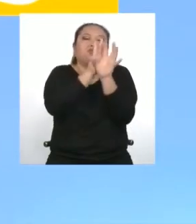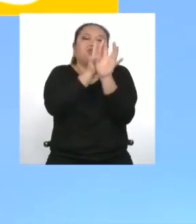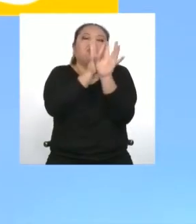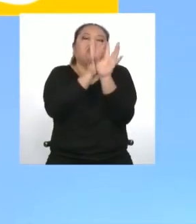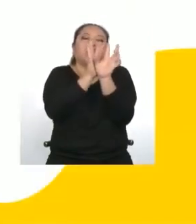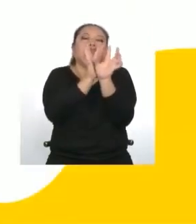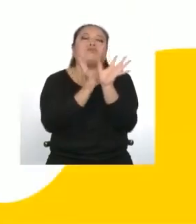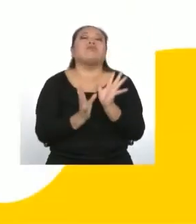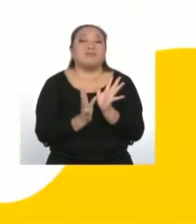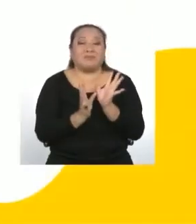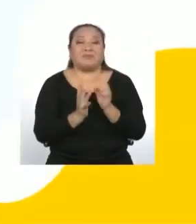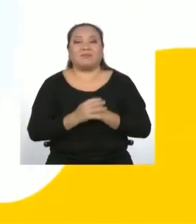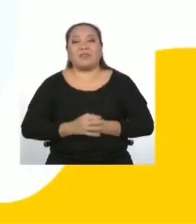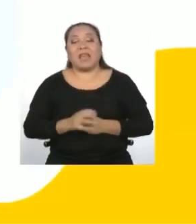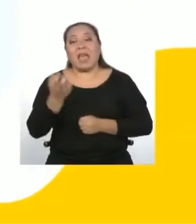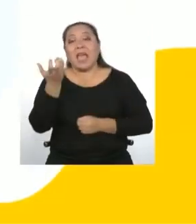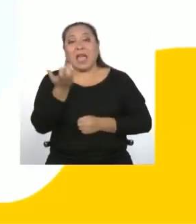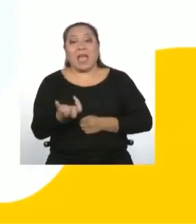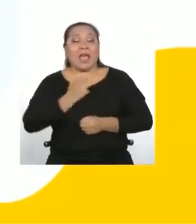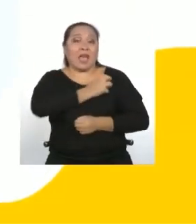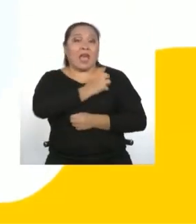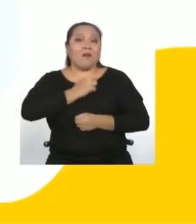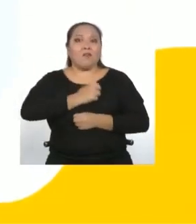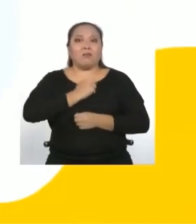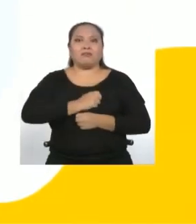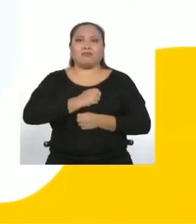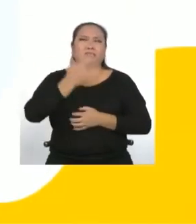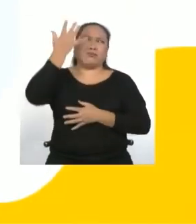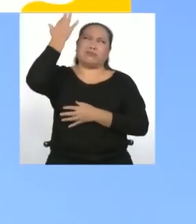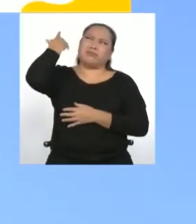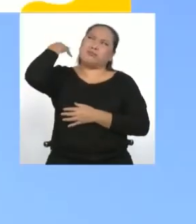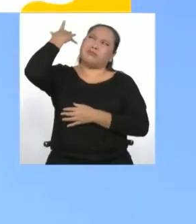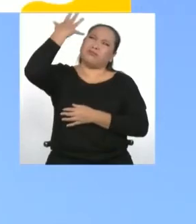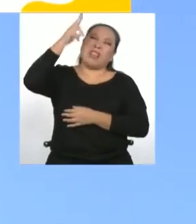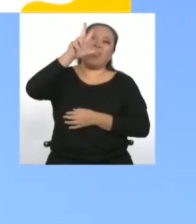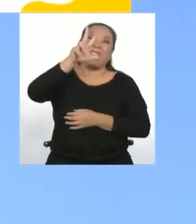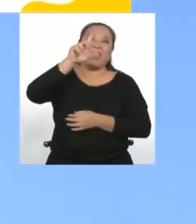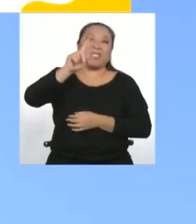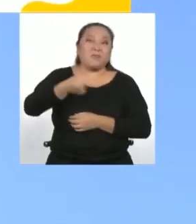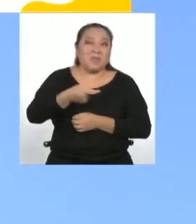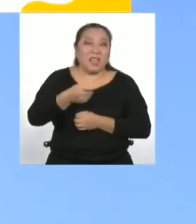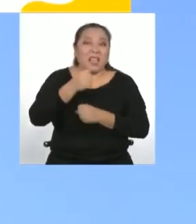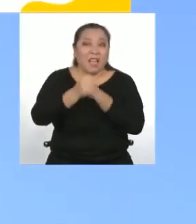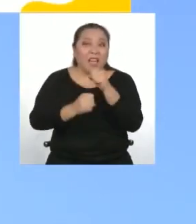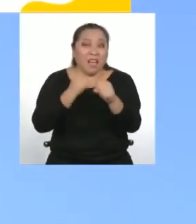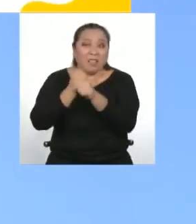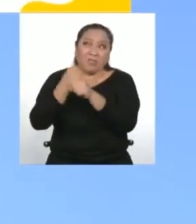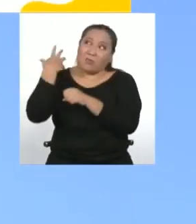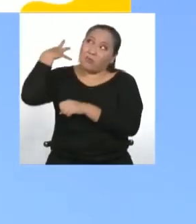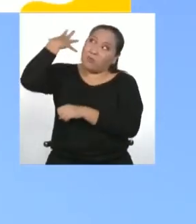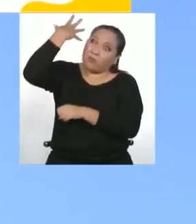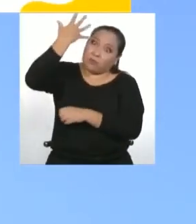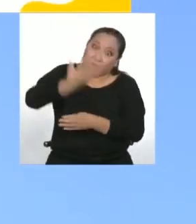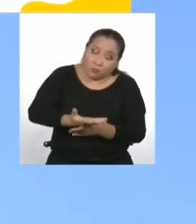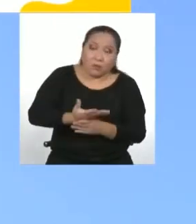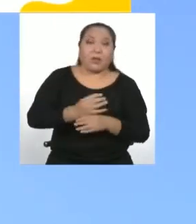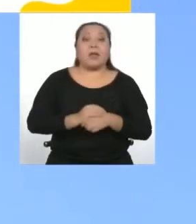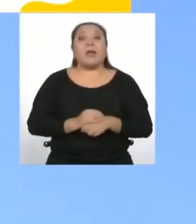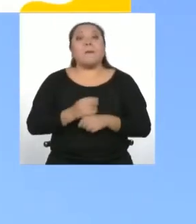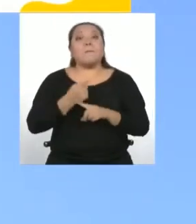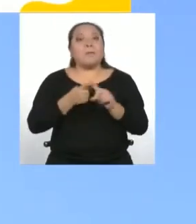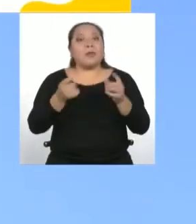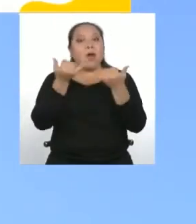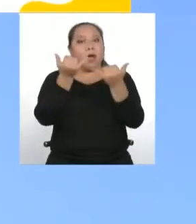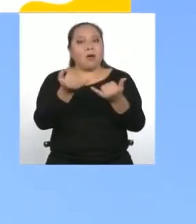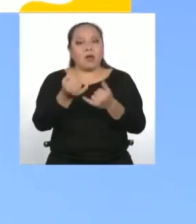de ser una amenaza. El jabón es un producto que existe desde hace unos 3.000 años. Sin embargo, hasta el momento sigue siendo la manera